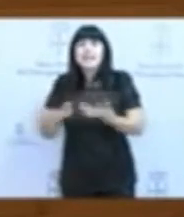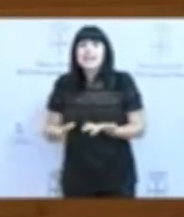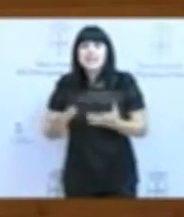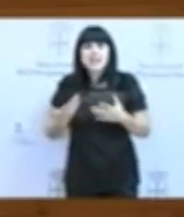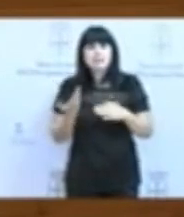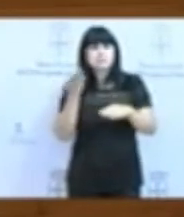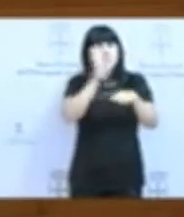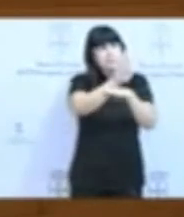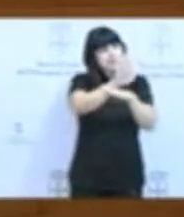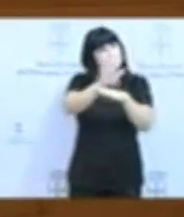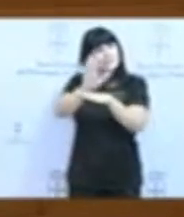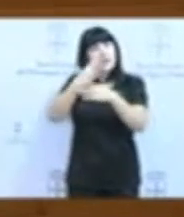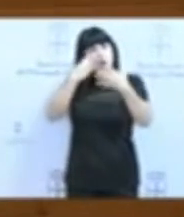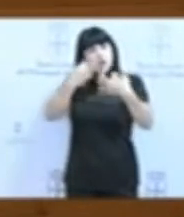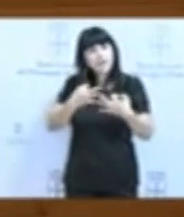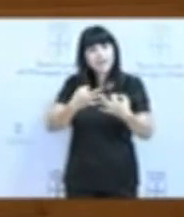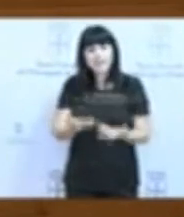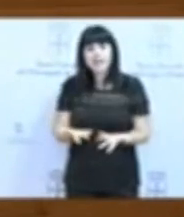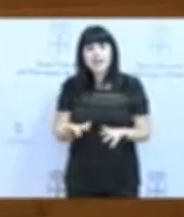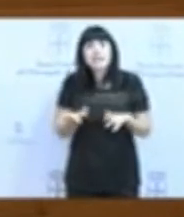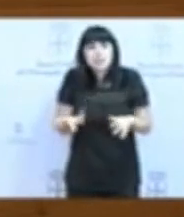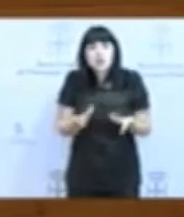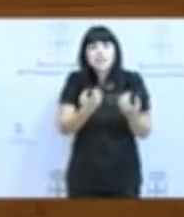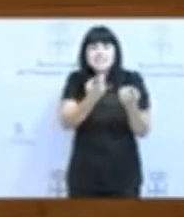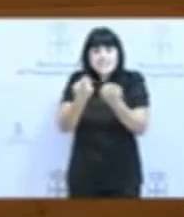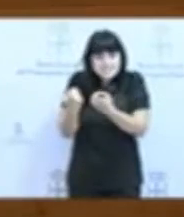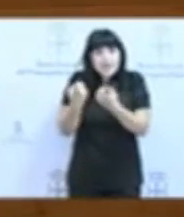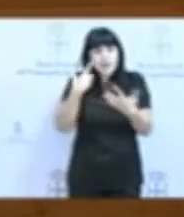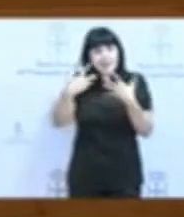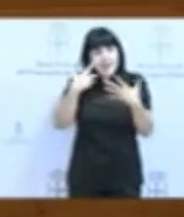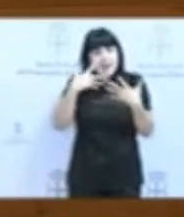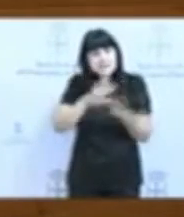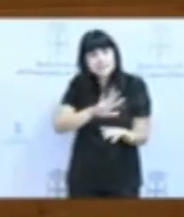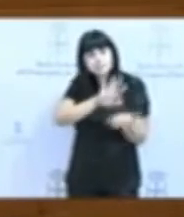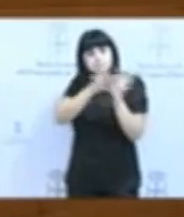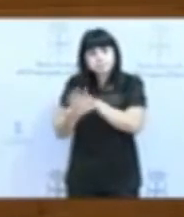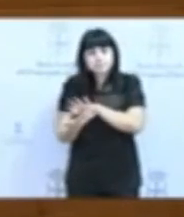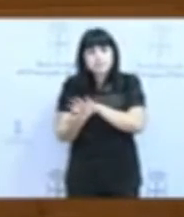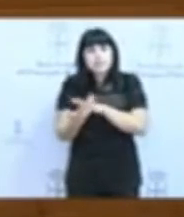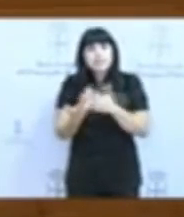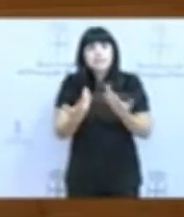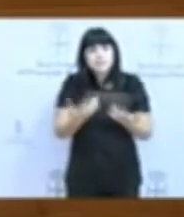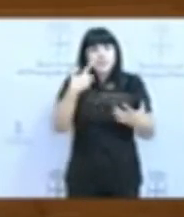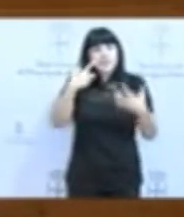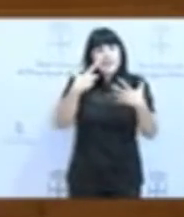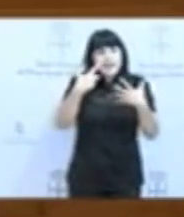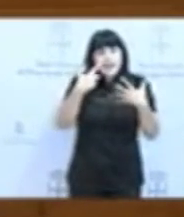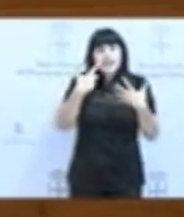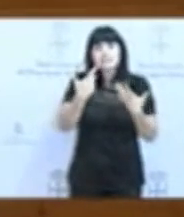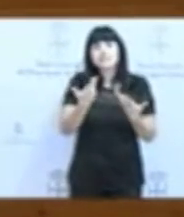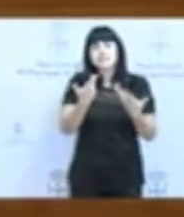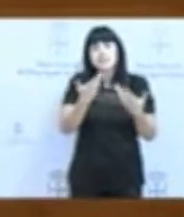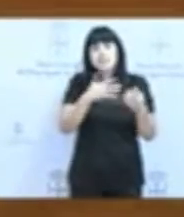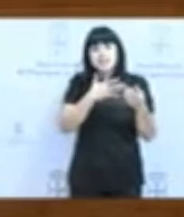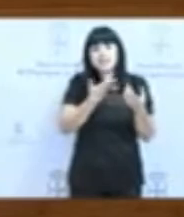fidedigna lo que era esa realidad, y por tanto hacía falta que el arte hiciese otra cosa, y que hiciese la interrogación que no podía hacer la